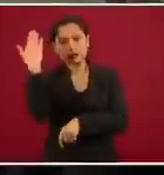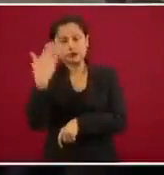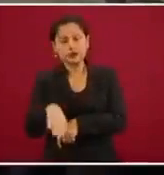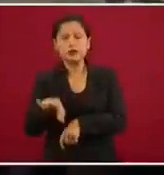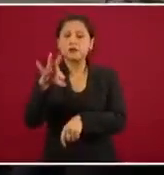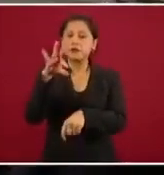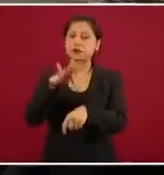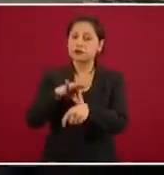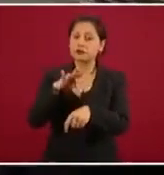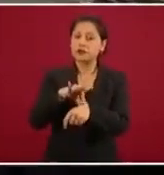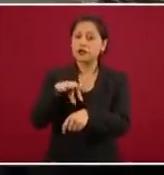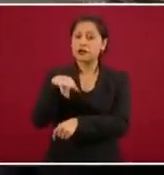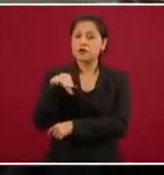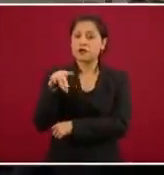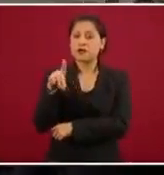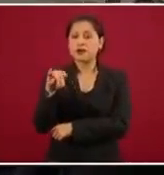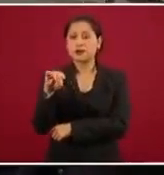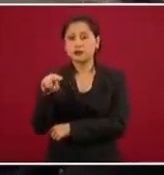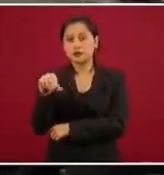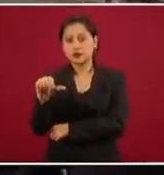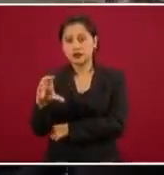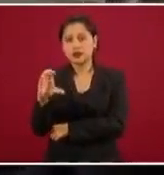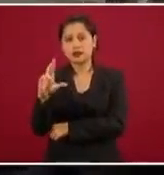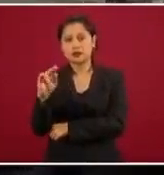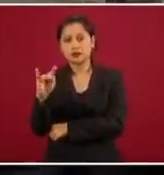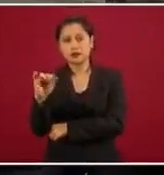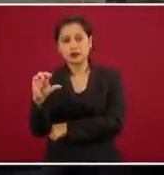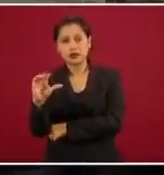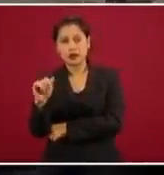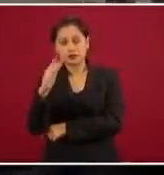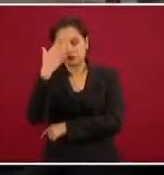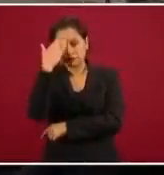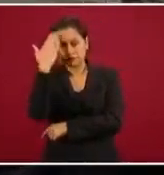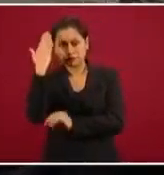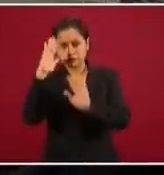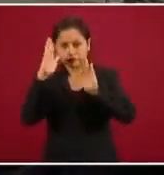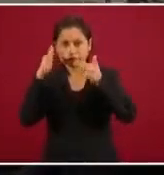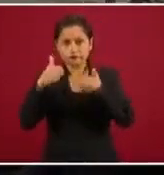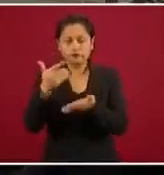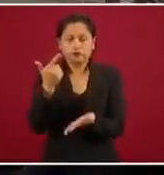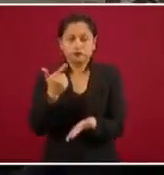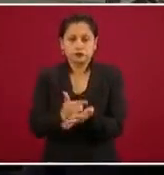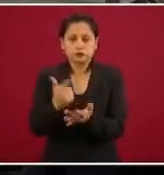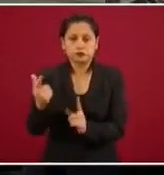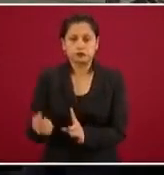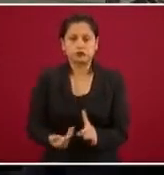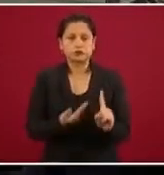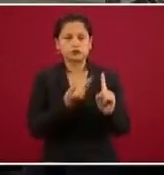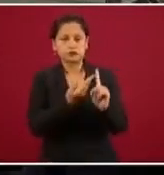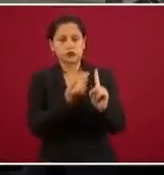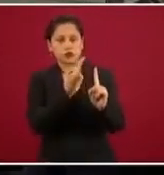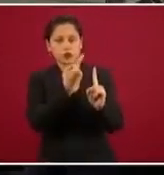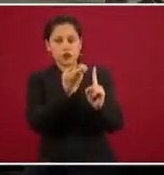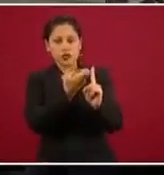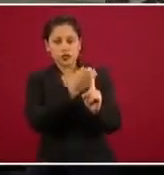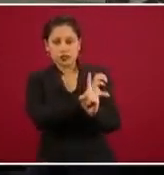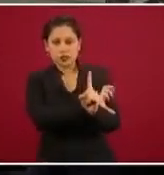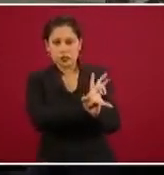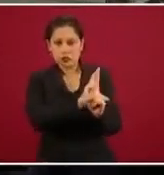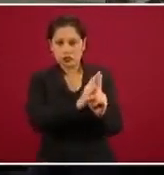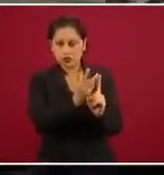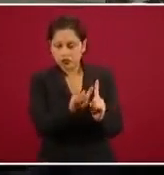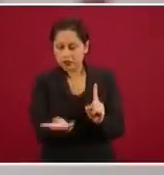de ellos y ellas va a lograr coordinar a 5 profesionales de la salud que van a